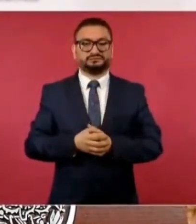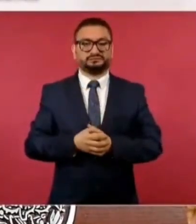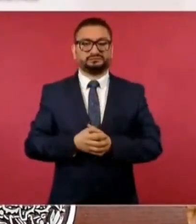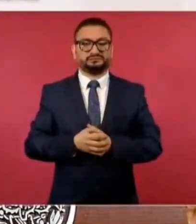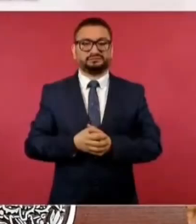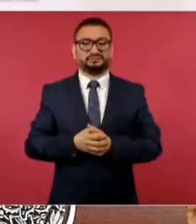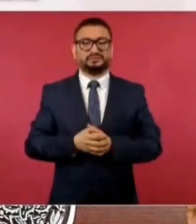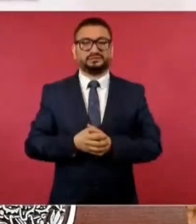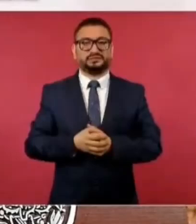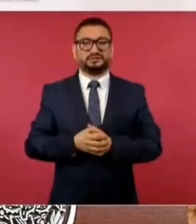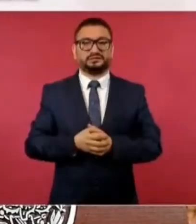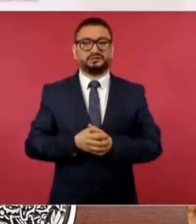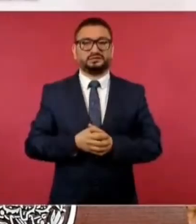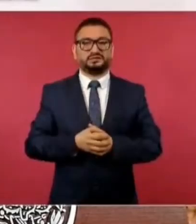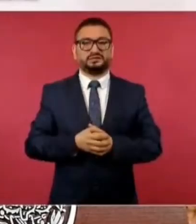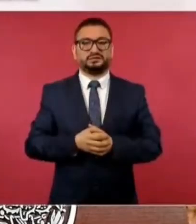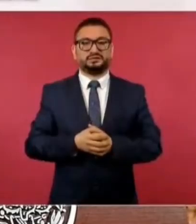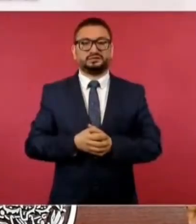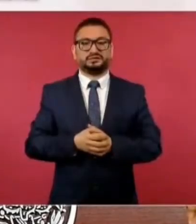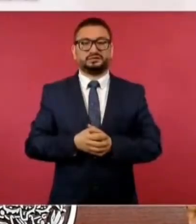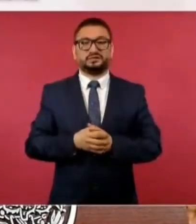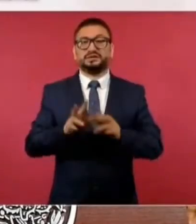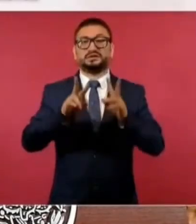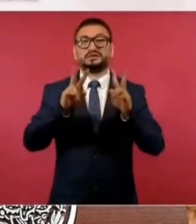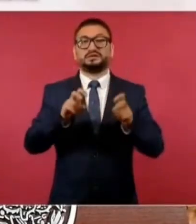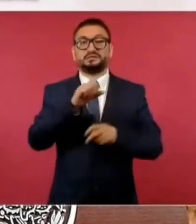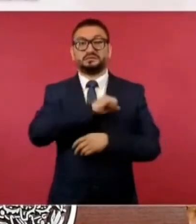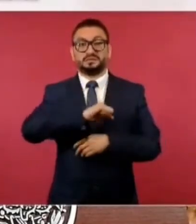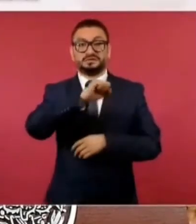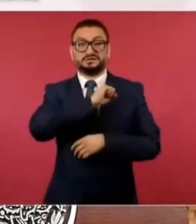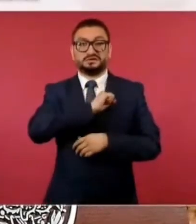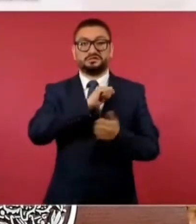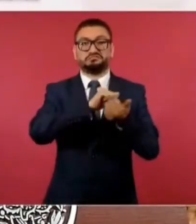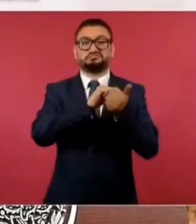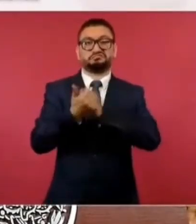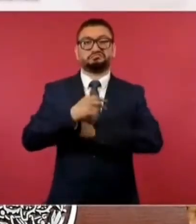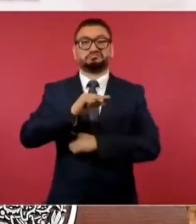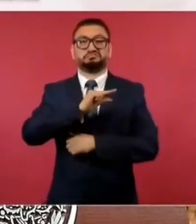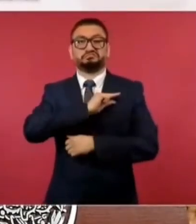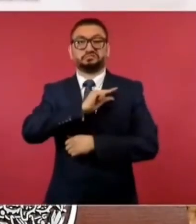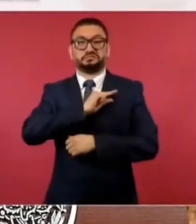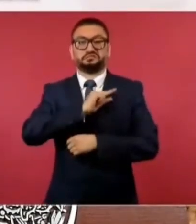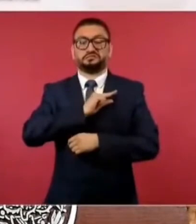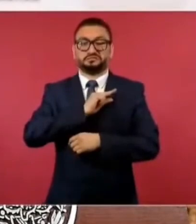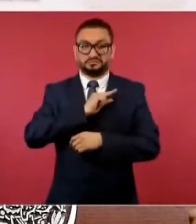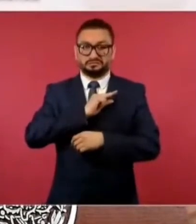que iban a privatizar la salud. Lo dijeron.